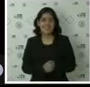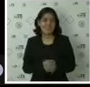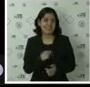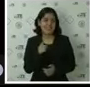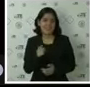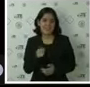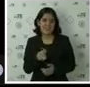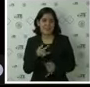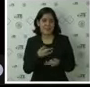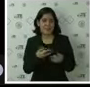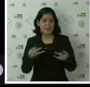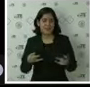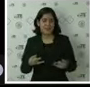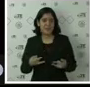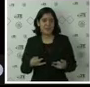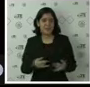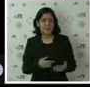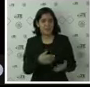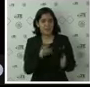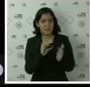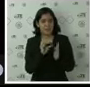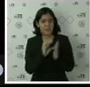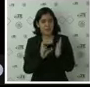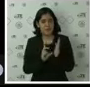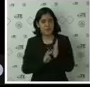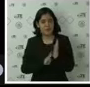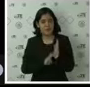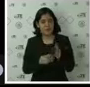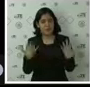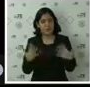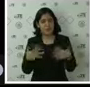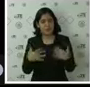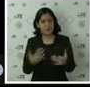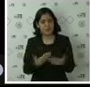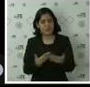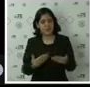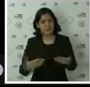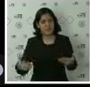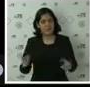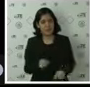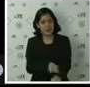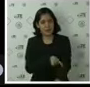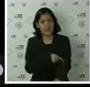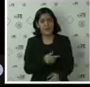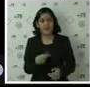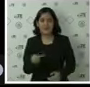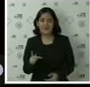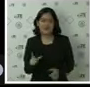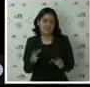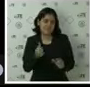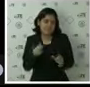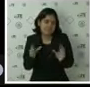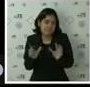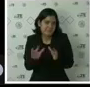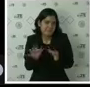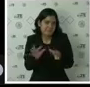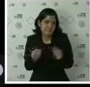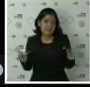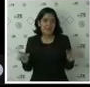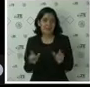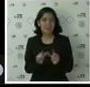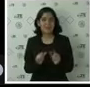evidentemente por la experiencia. Leeré alguna cuestión breve para... Ahórratela. el tiempo. Bueno, te pregunto, si quieres, te